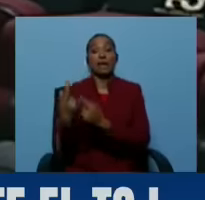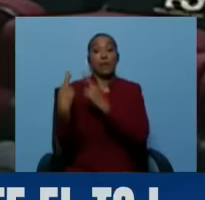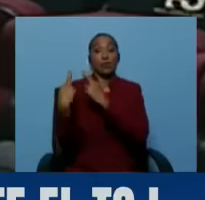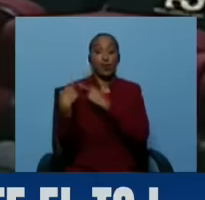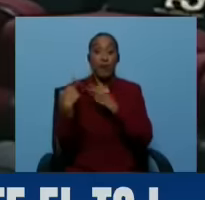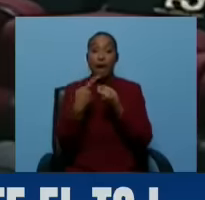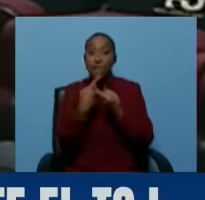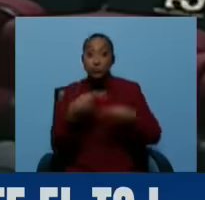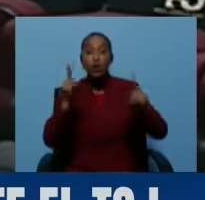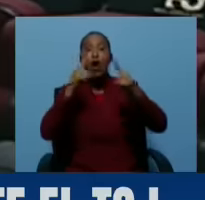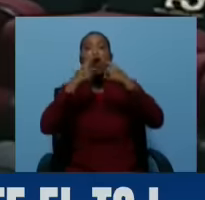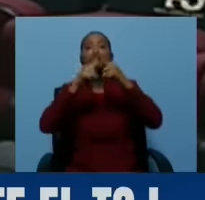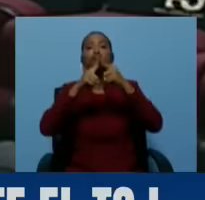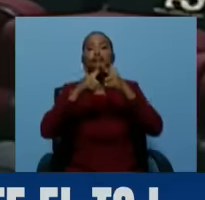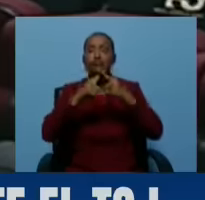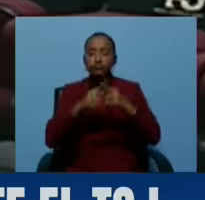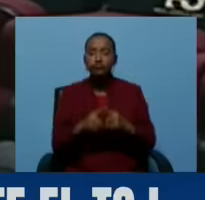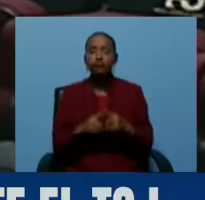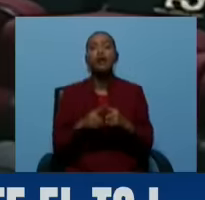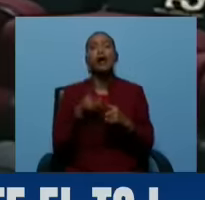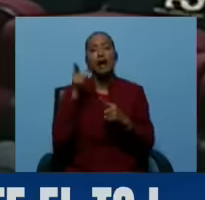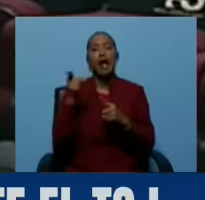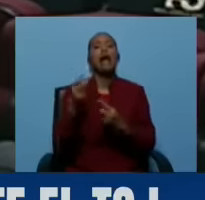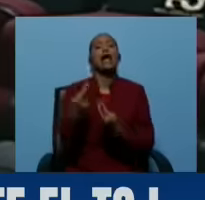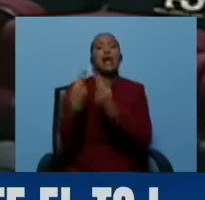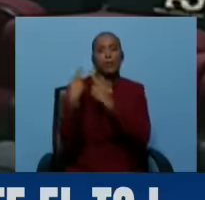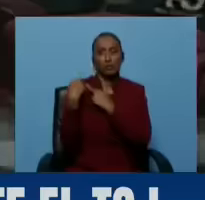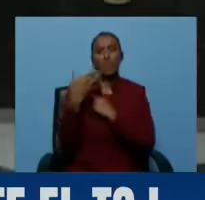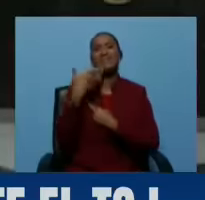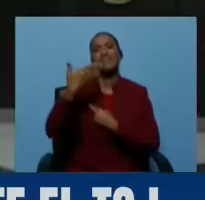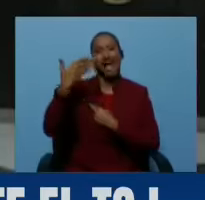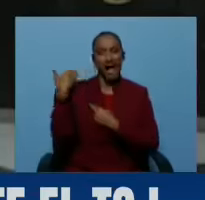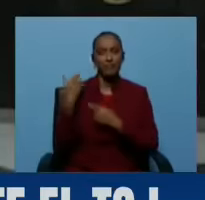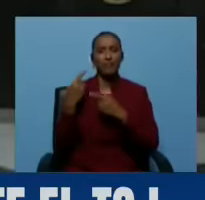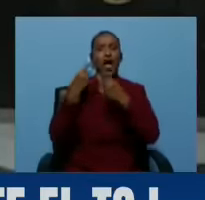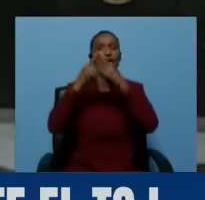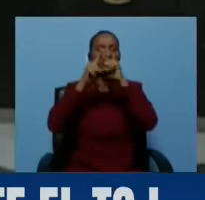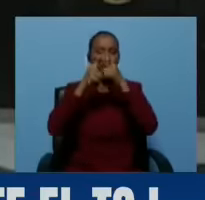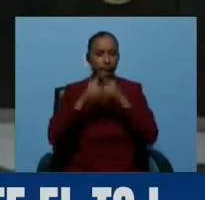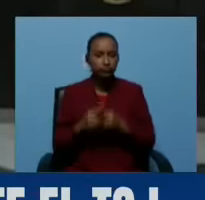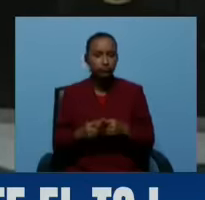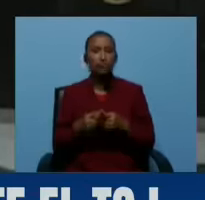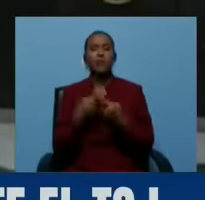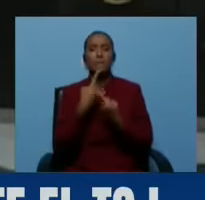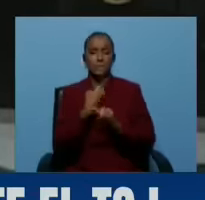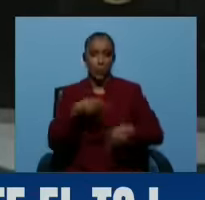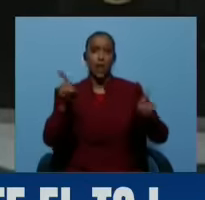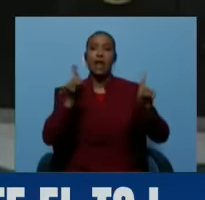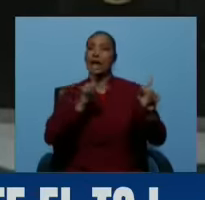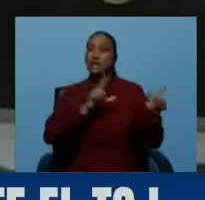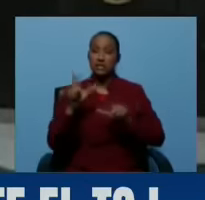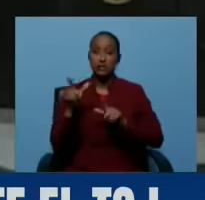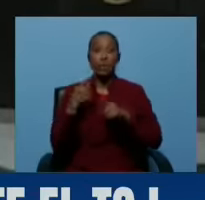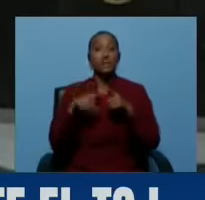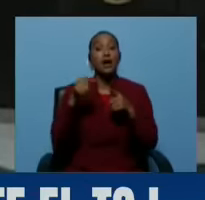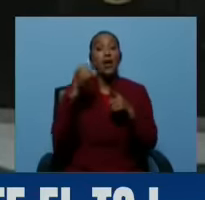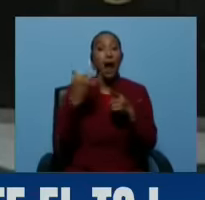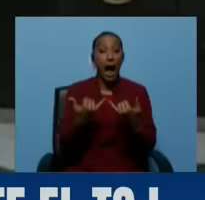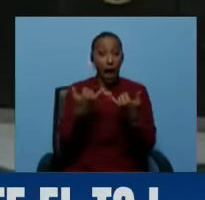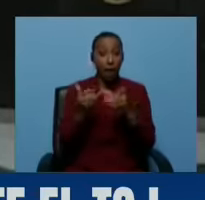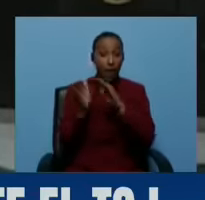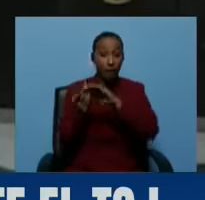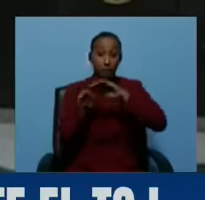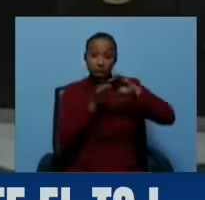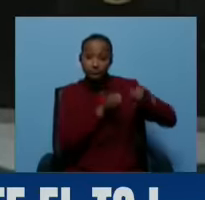debido momento cuando se anunciaron los resultados con una tendencia irreversible. En este caso, esta investigación que se realiza por parte del Tribunal